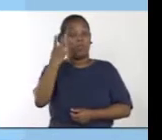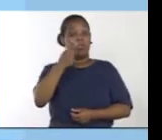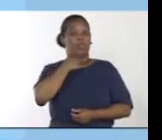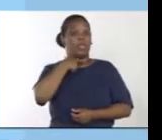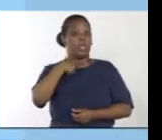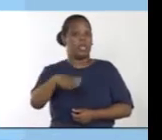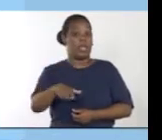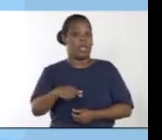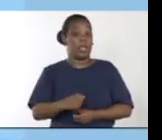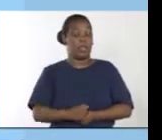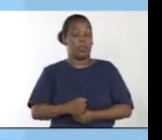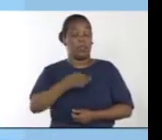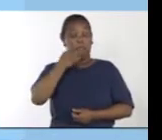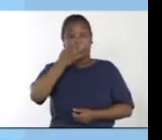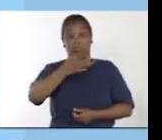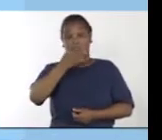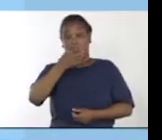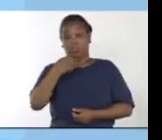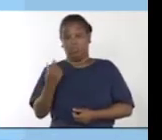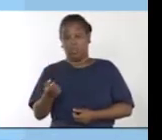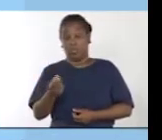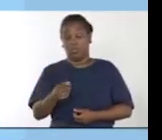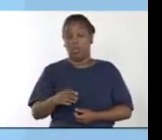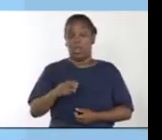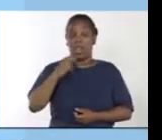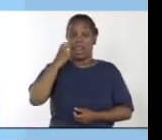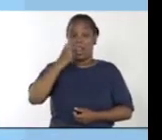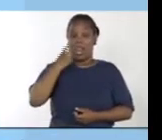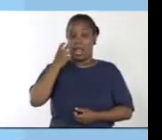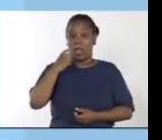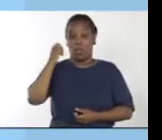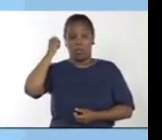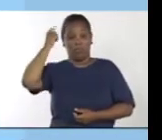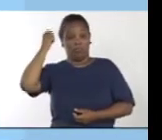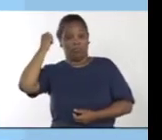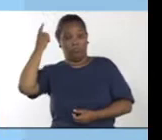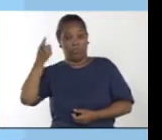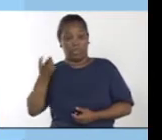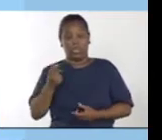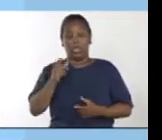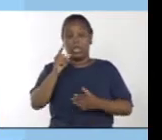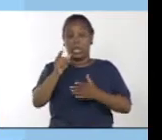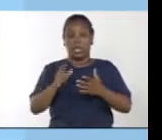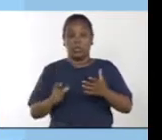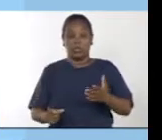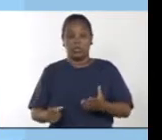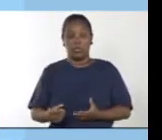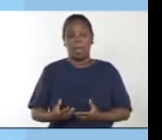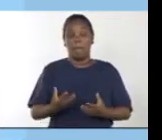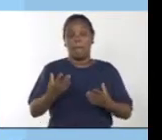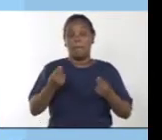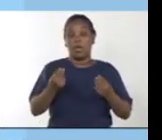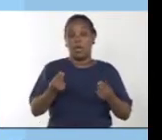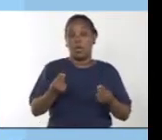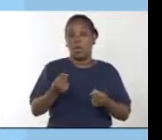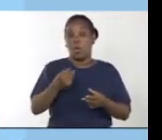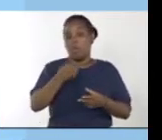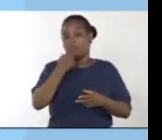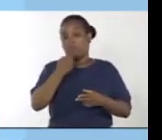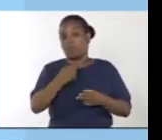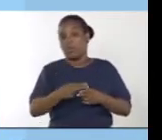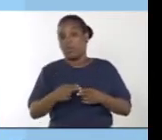Aprecien 2 ejemplos de expresiones en lenguaje figurado que el autor emplea. Traigo un manojo de